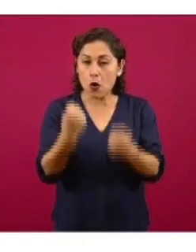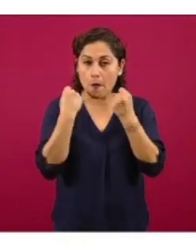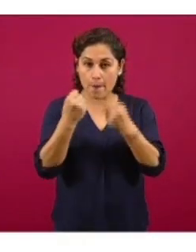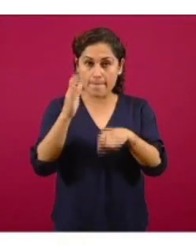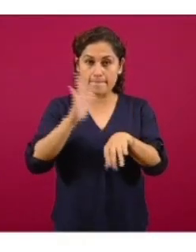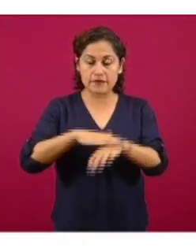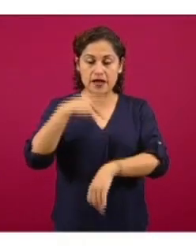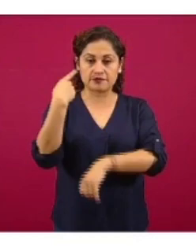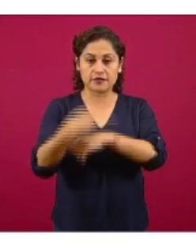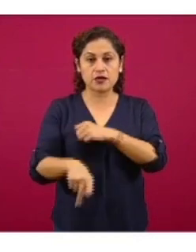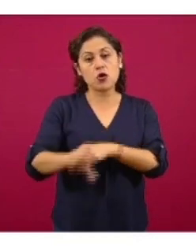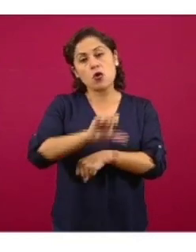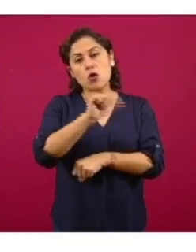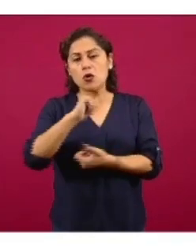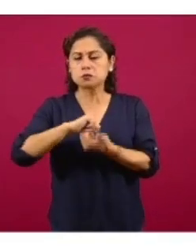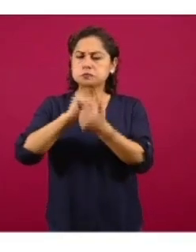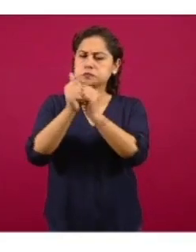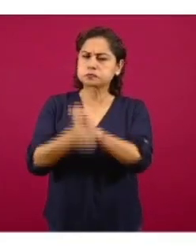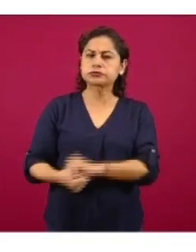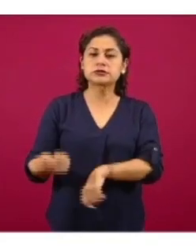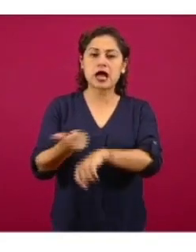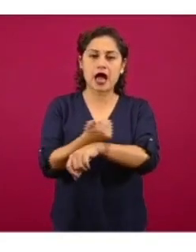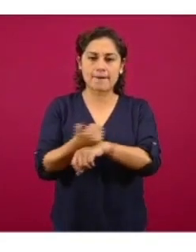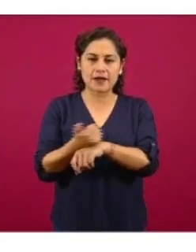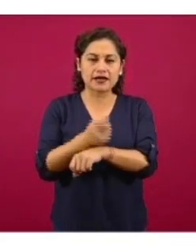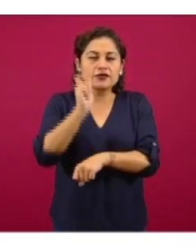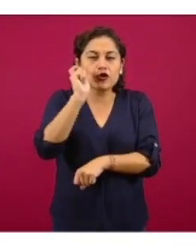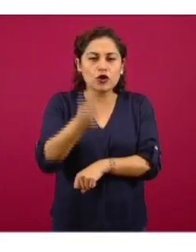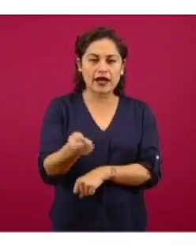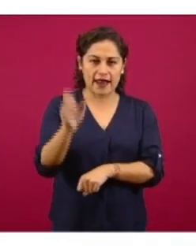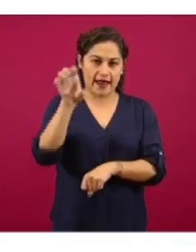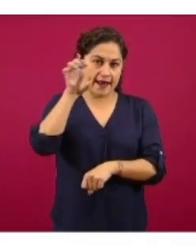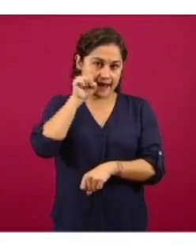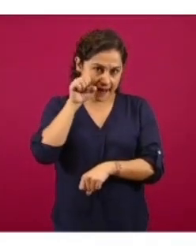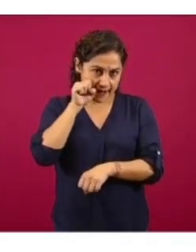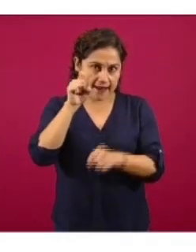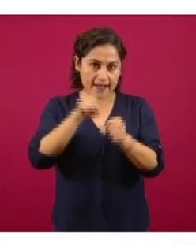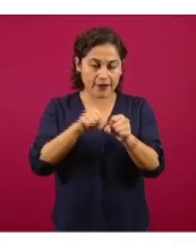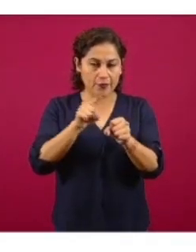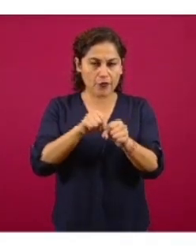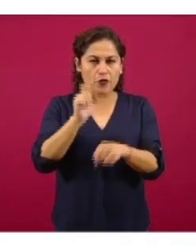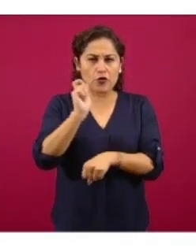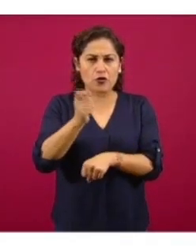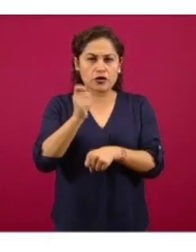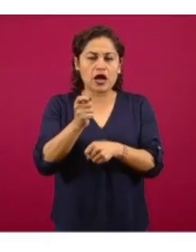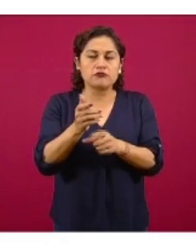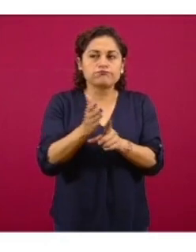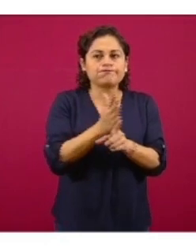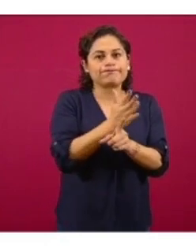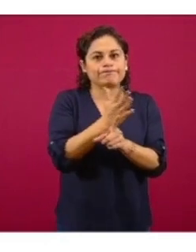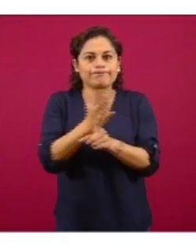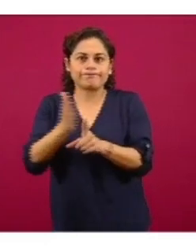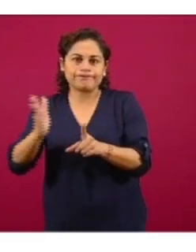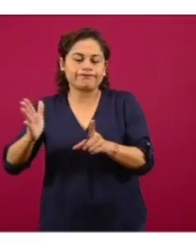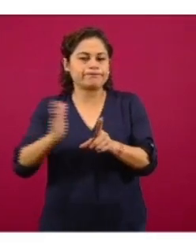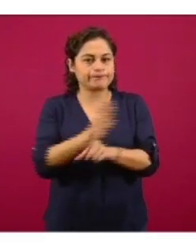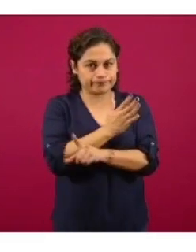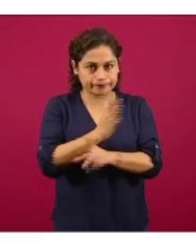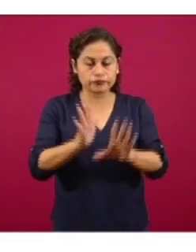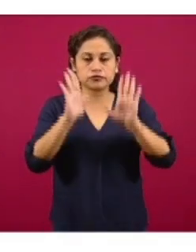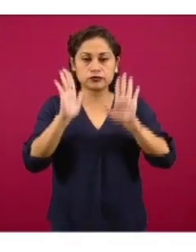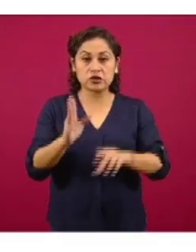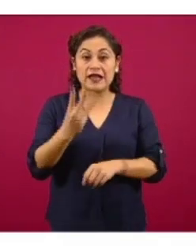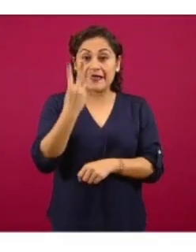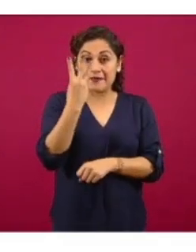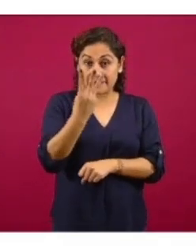de lo amarillo. El rango naranja del semáforo es un rango amplio. Tenemos 3 entidades en